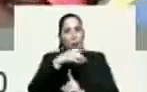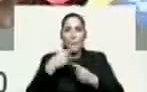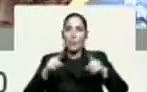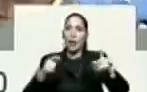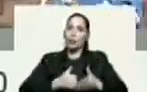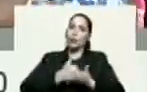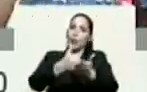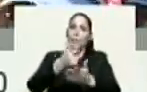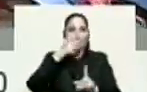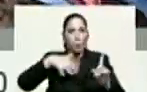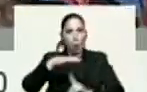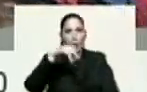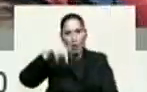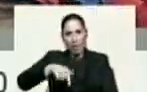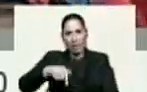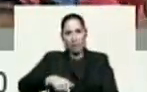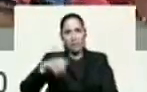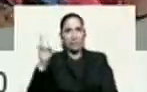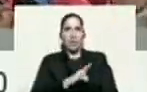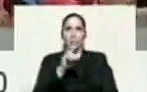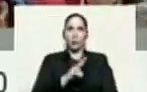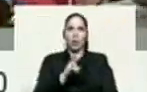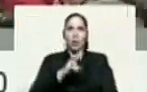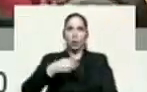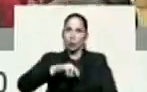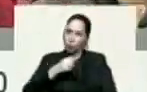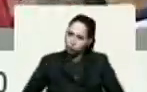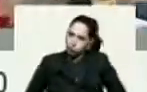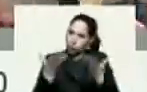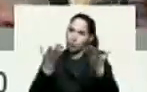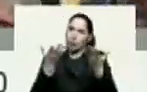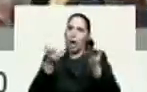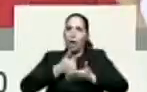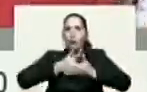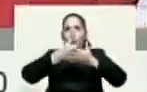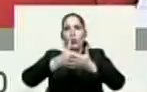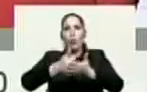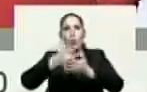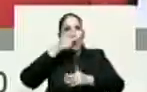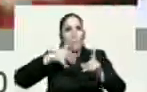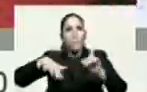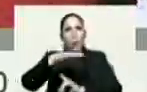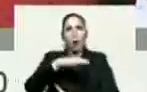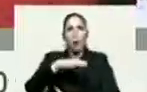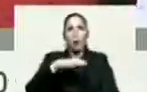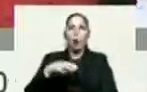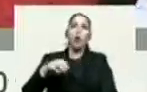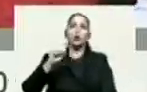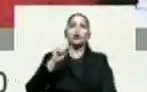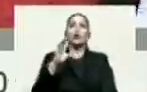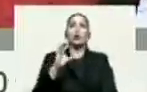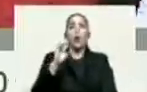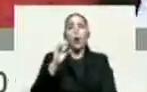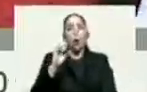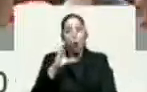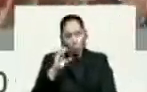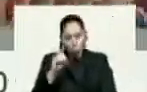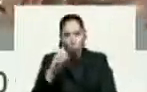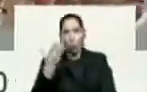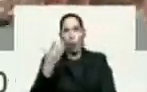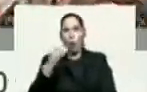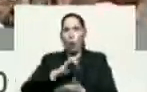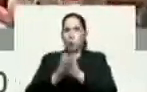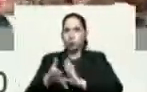ese pueblo. Desde aquí, desde Venezuela, le ofrecemos ayuda al pueblo del Chocó en el desastre que están pasando. No